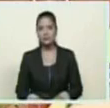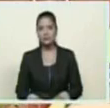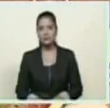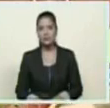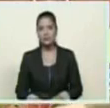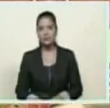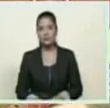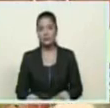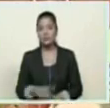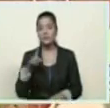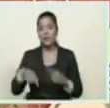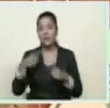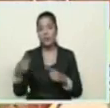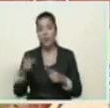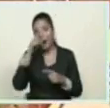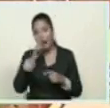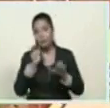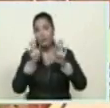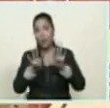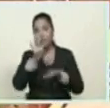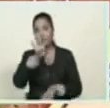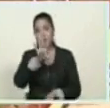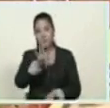y pasó el año 25